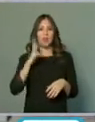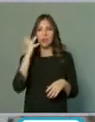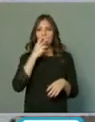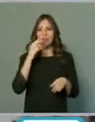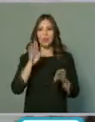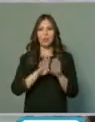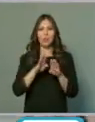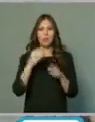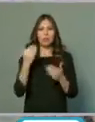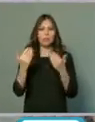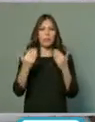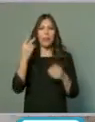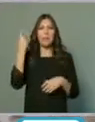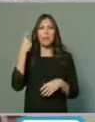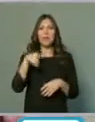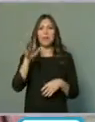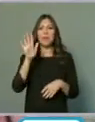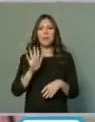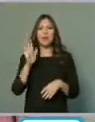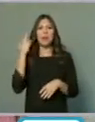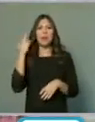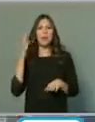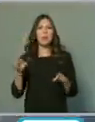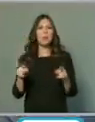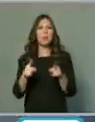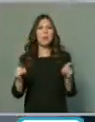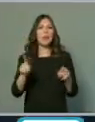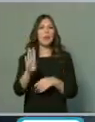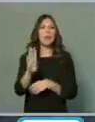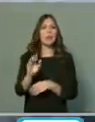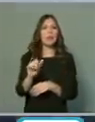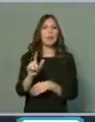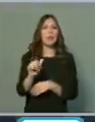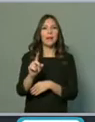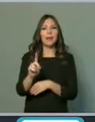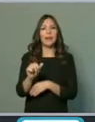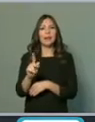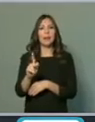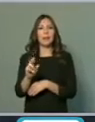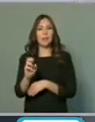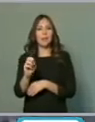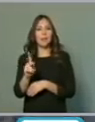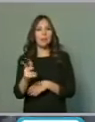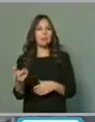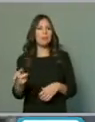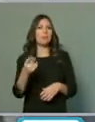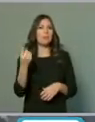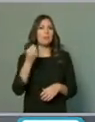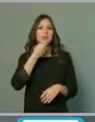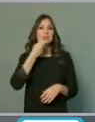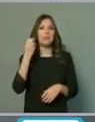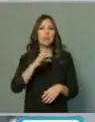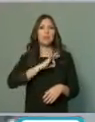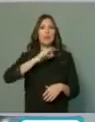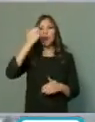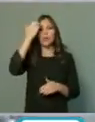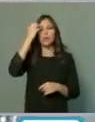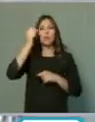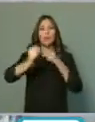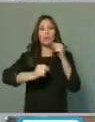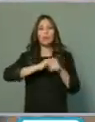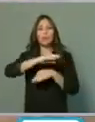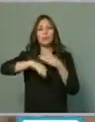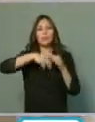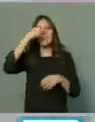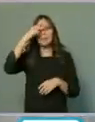tintes, pero es más como balada pop, siento, ¿no? Y creo que es bueno el poder conocer y tener la oportunidad como mexicanos